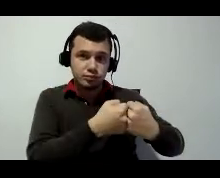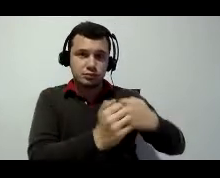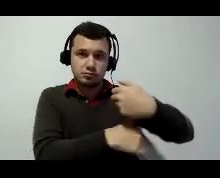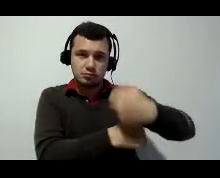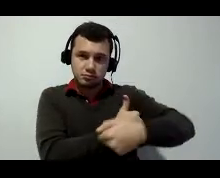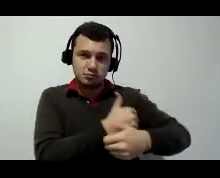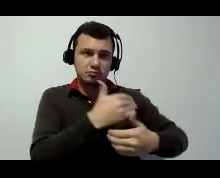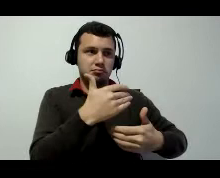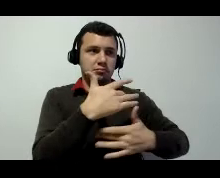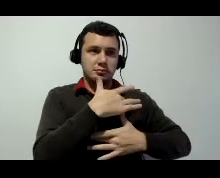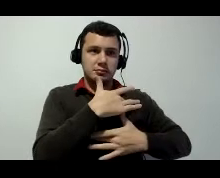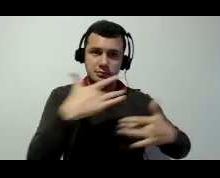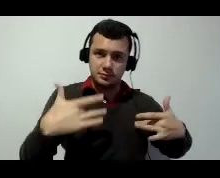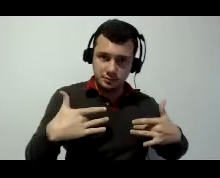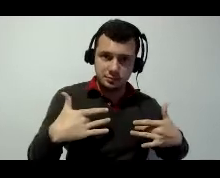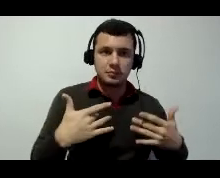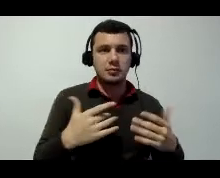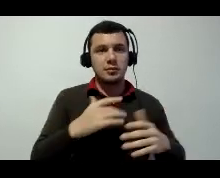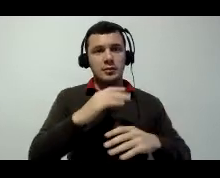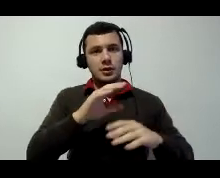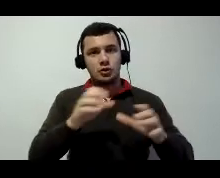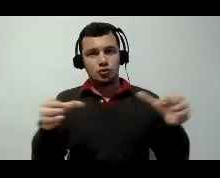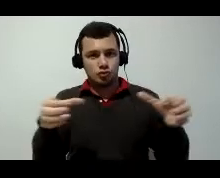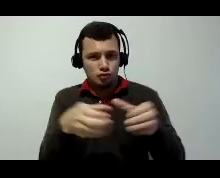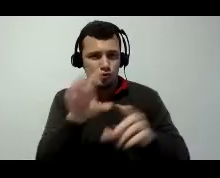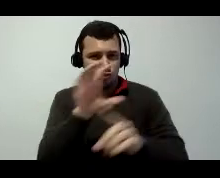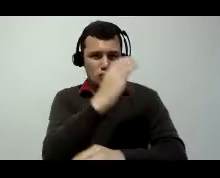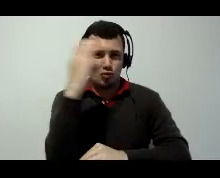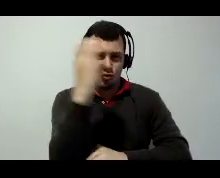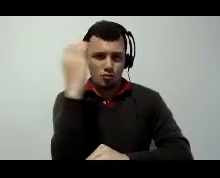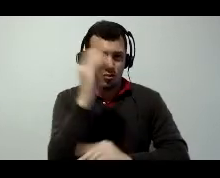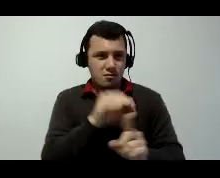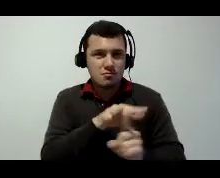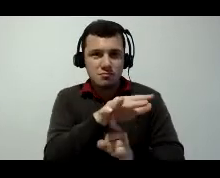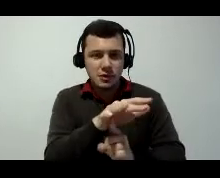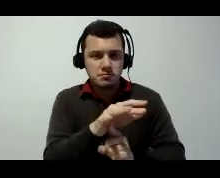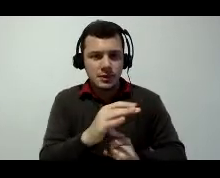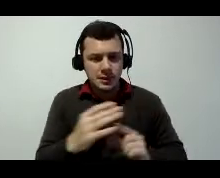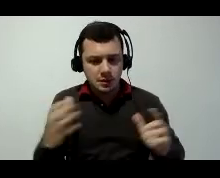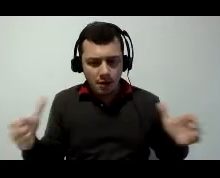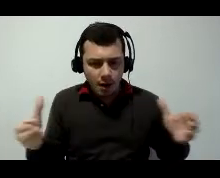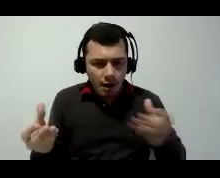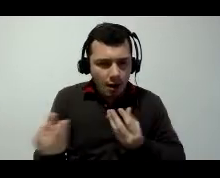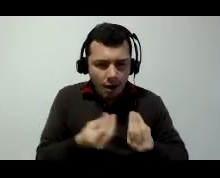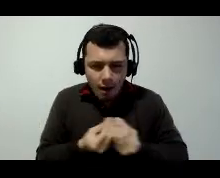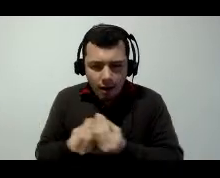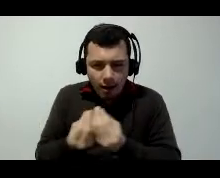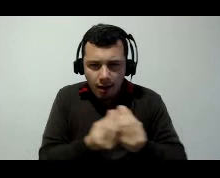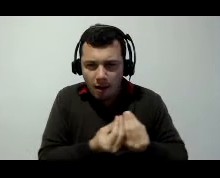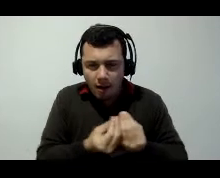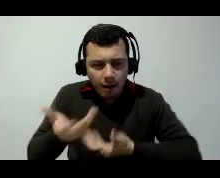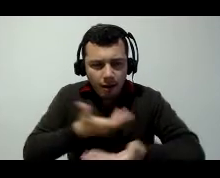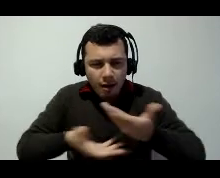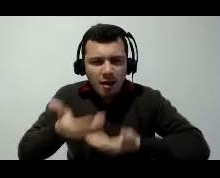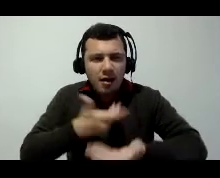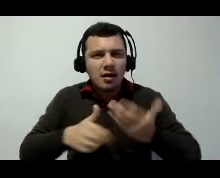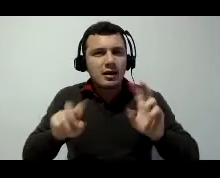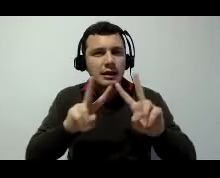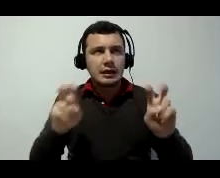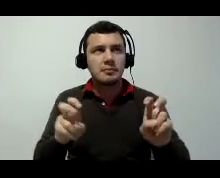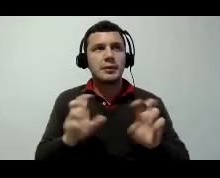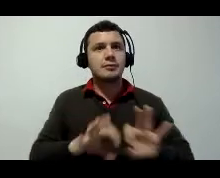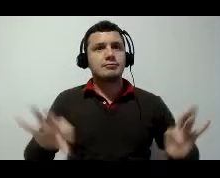de Infectología y sacaron una lista con los elementos de protección personal requeridos para la atención